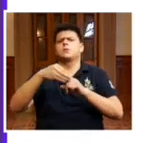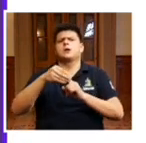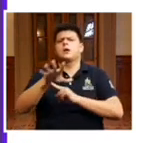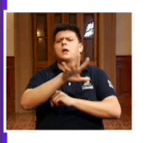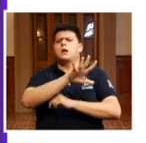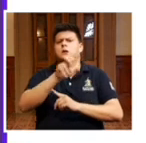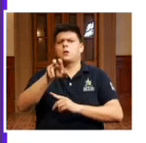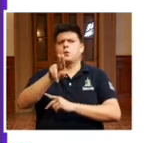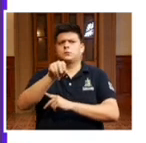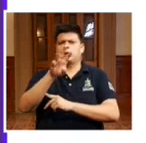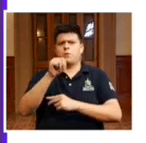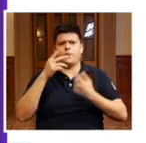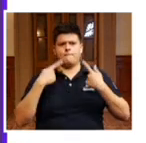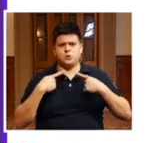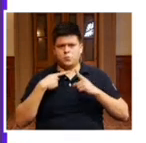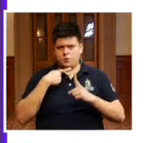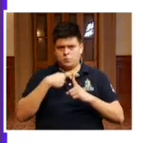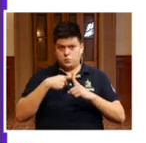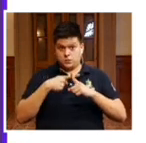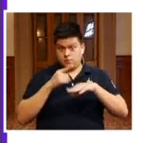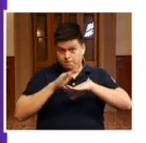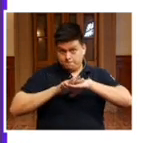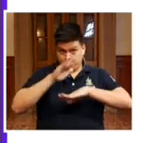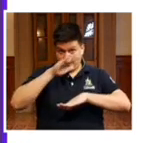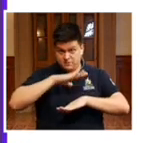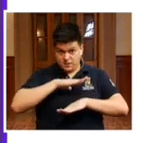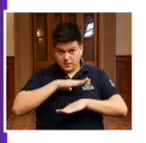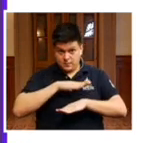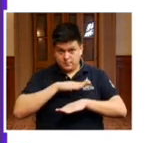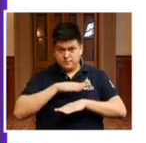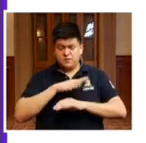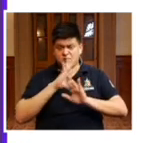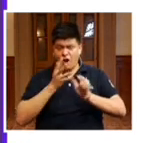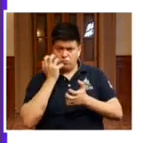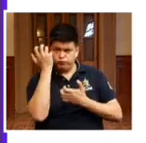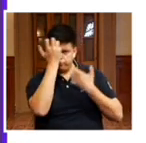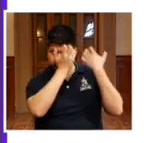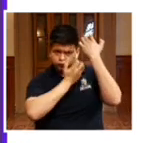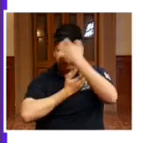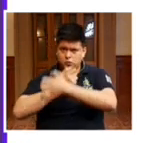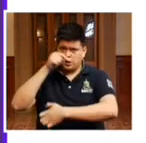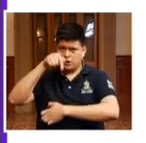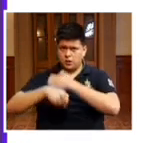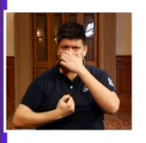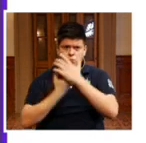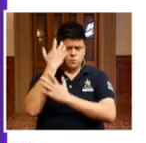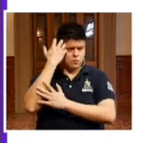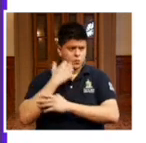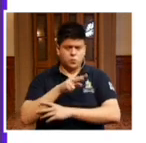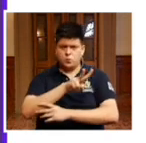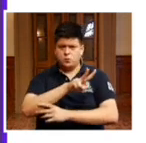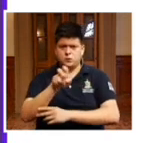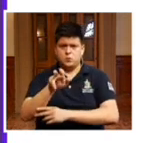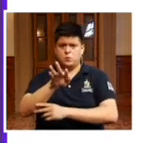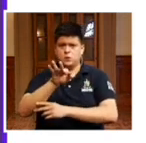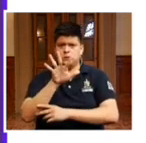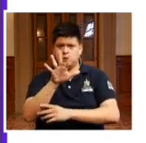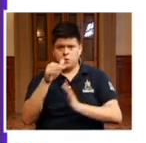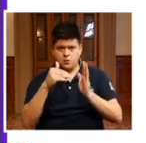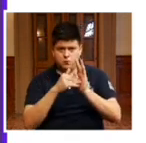589 casos positivos más. Se han estudiado en nuestro estado